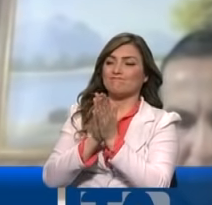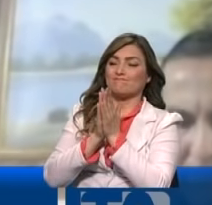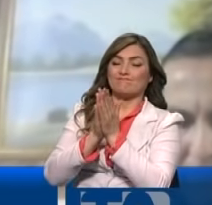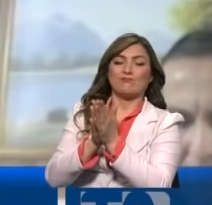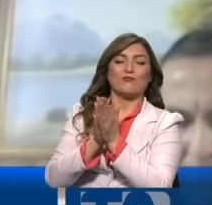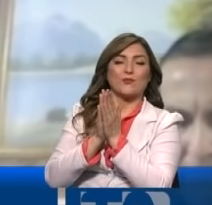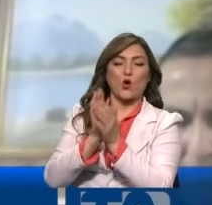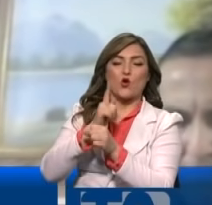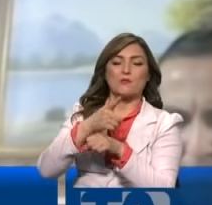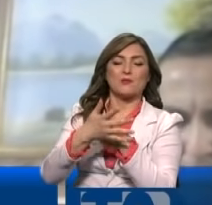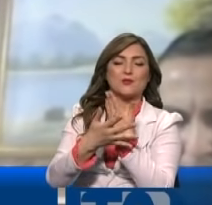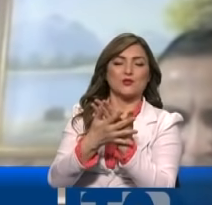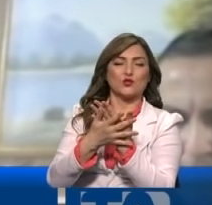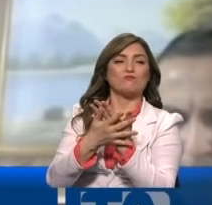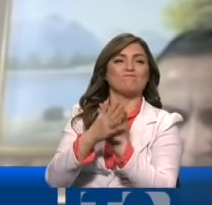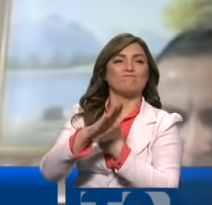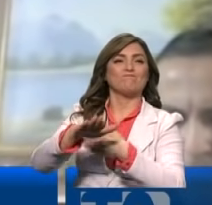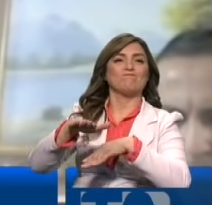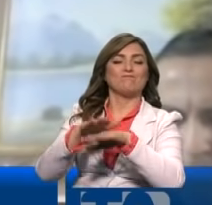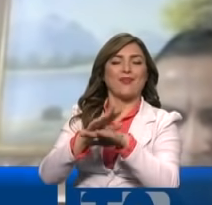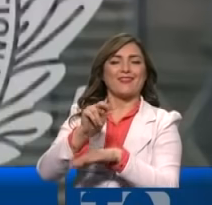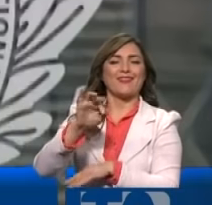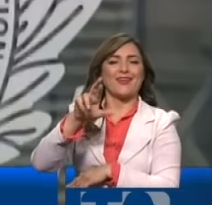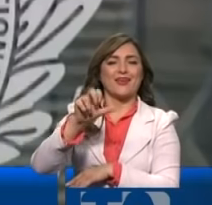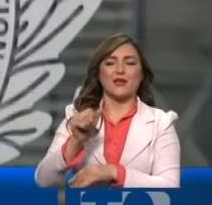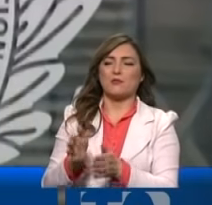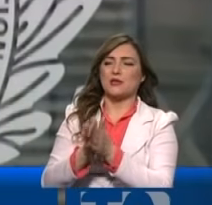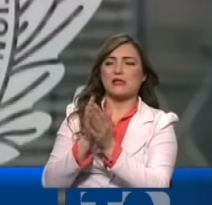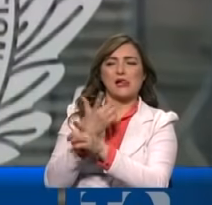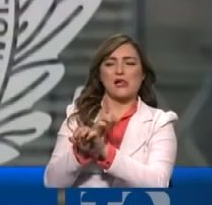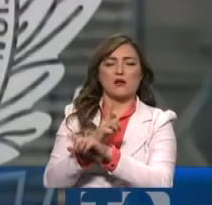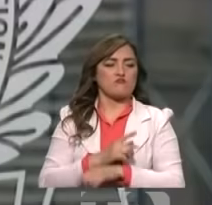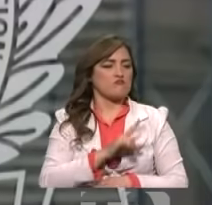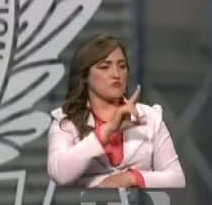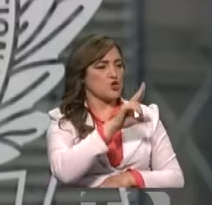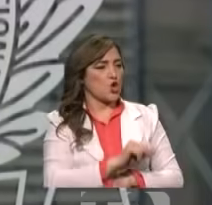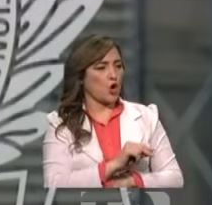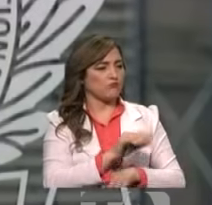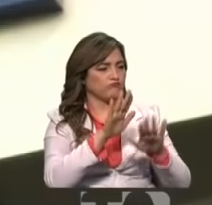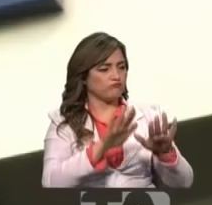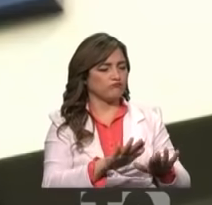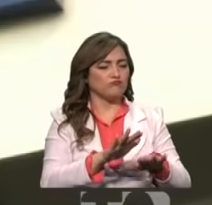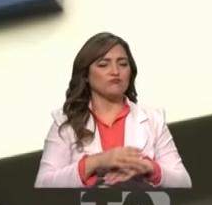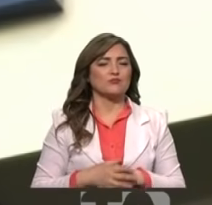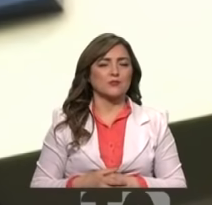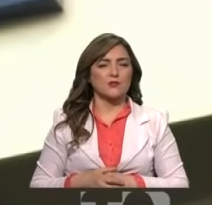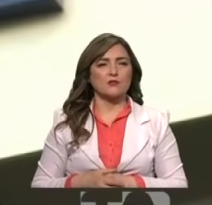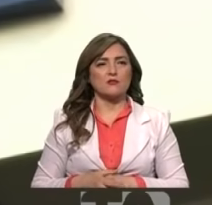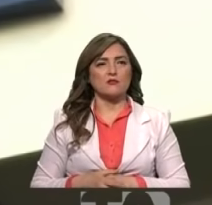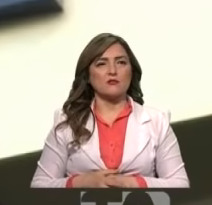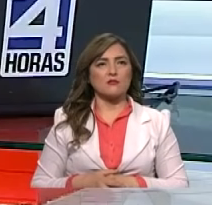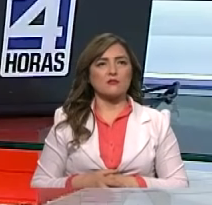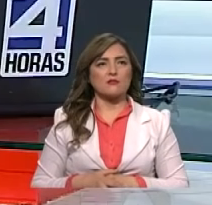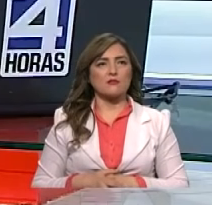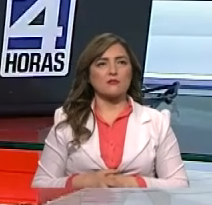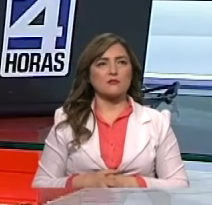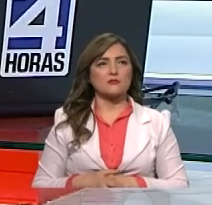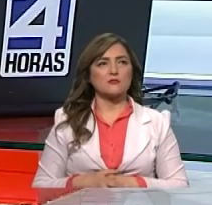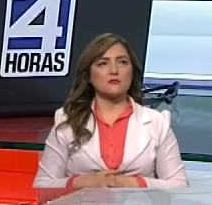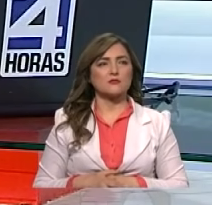apelación a la prisión preventiva que pesa sobre Neira. En Guayaquil, Carlos Acoto, 24 horas.